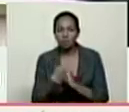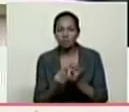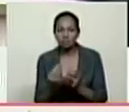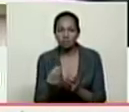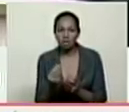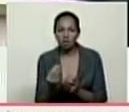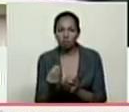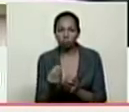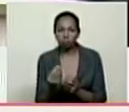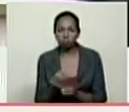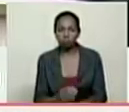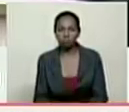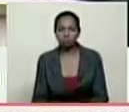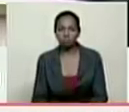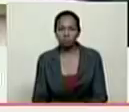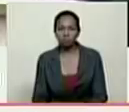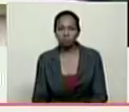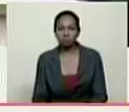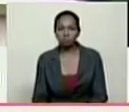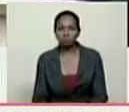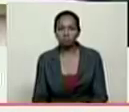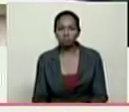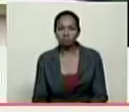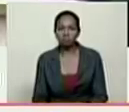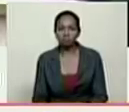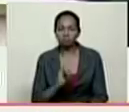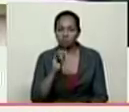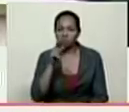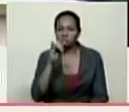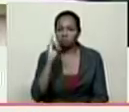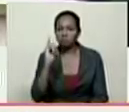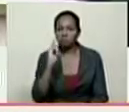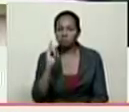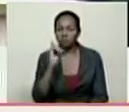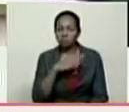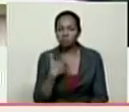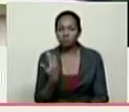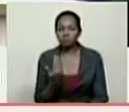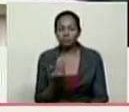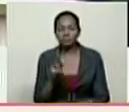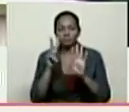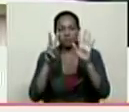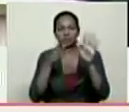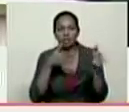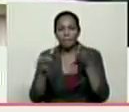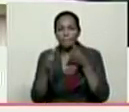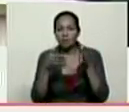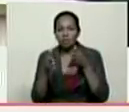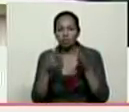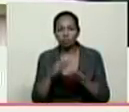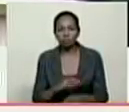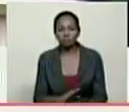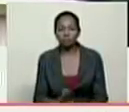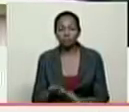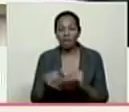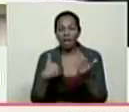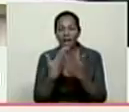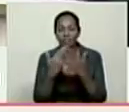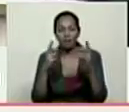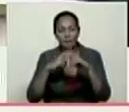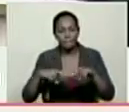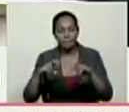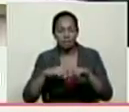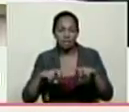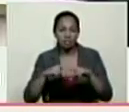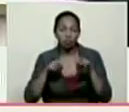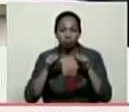modus operandi a través del cual perpetraron la acción cibernética del pasado 7 de marzo. Como las investigaciones siguen su curso, vamos